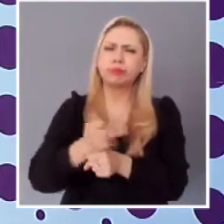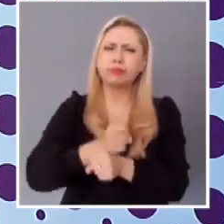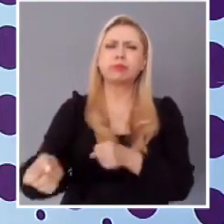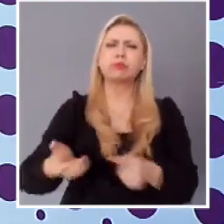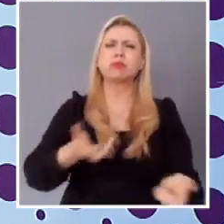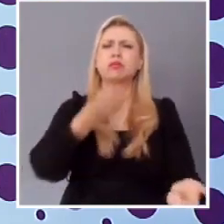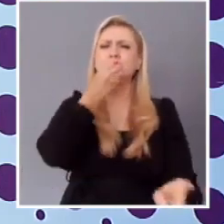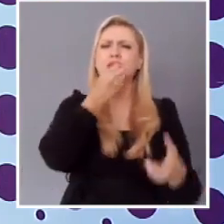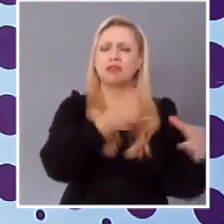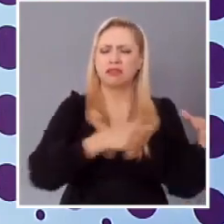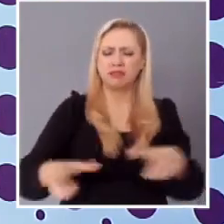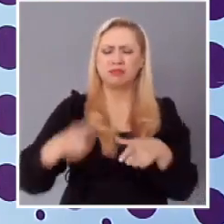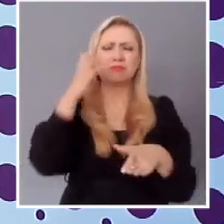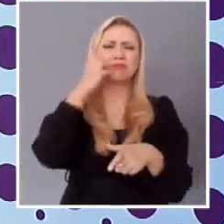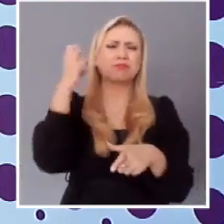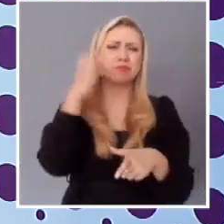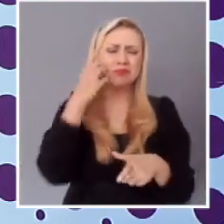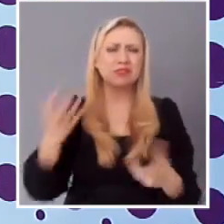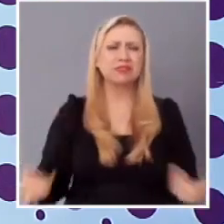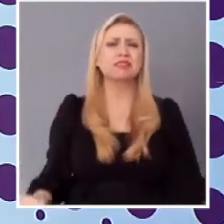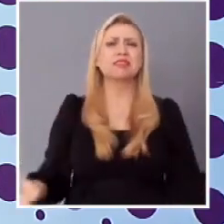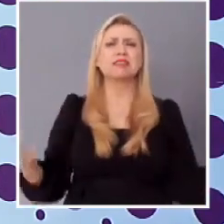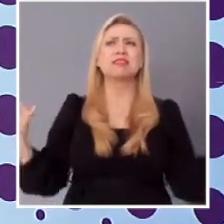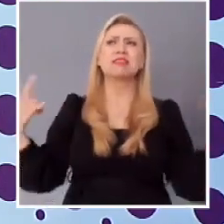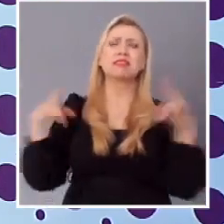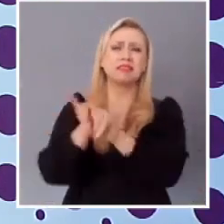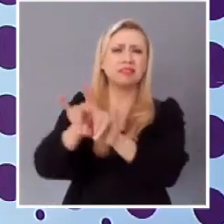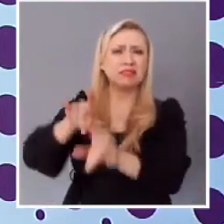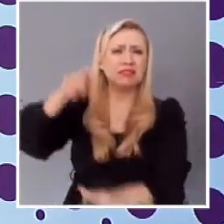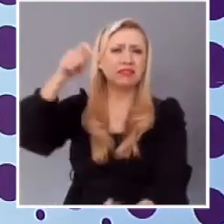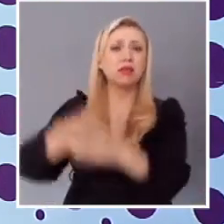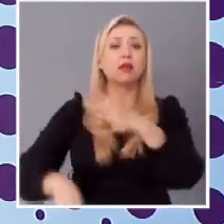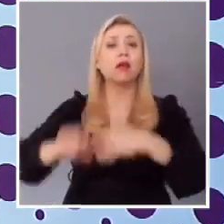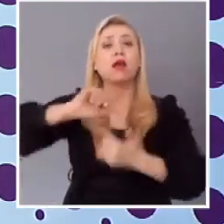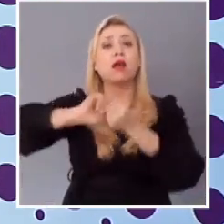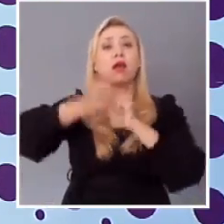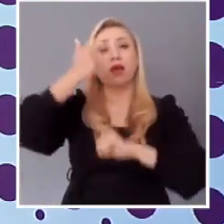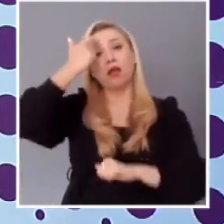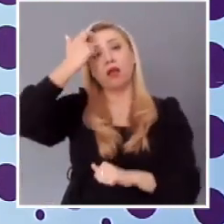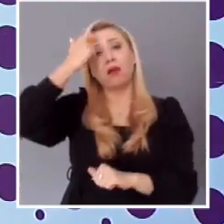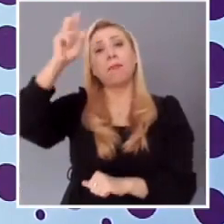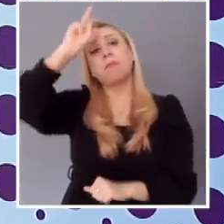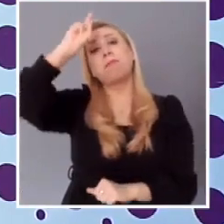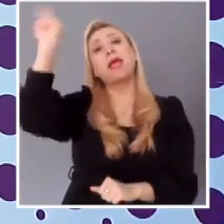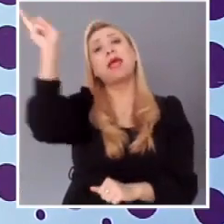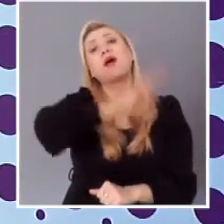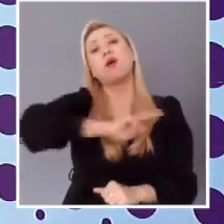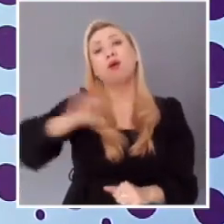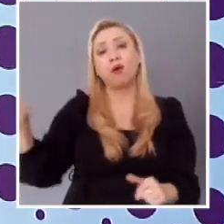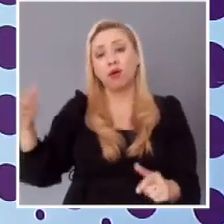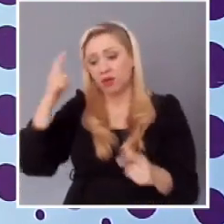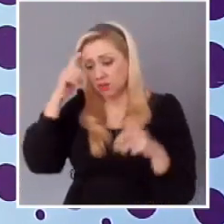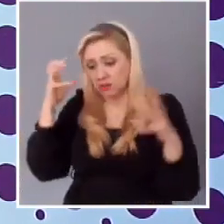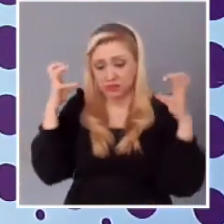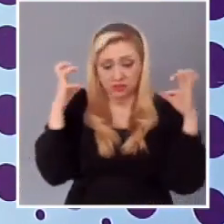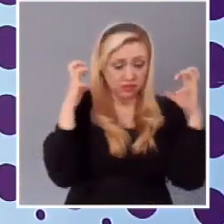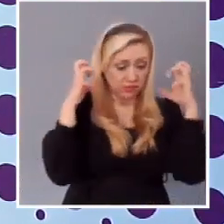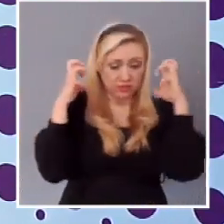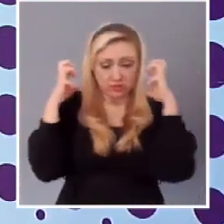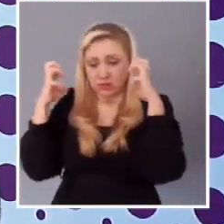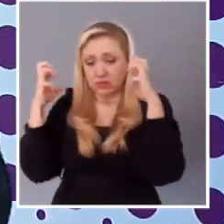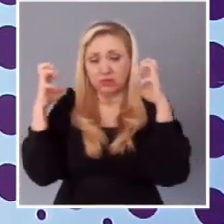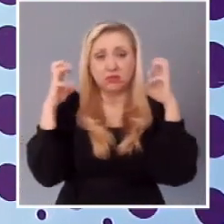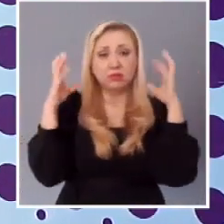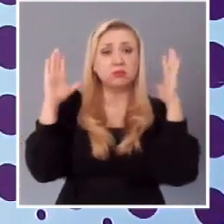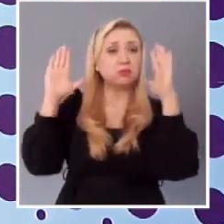Liz, termina cronificando los malestares, generando lugares de total opacidad para la sociedad,